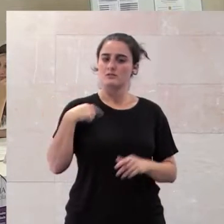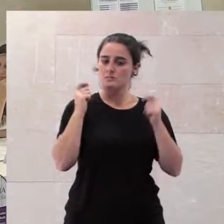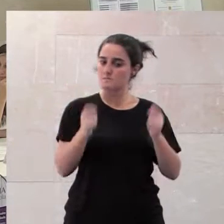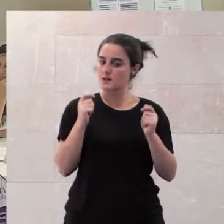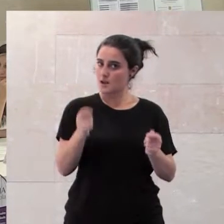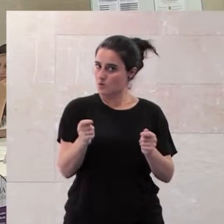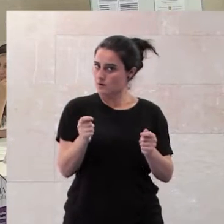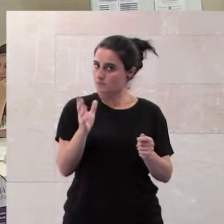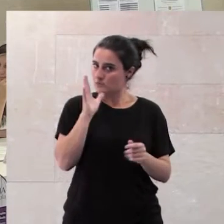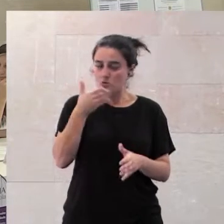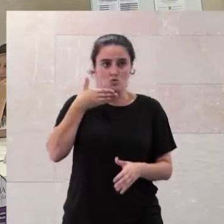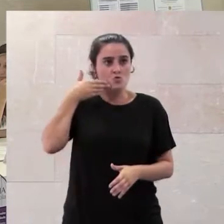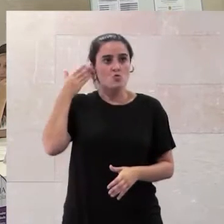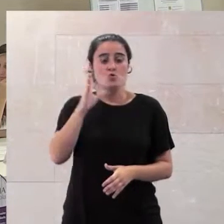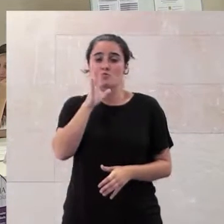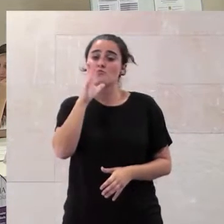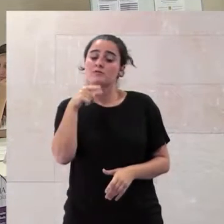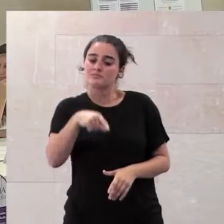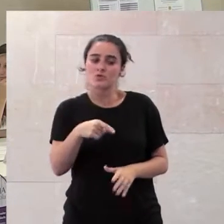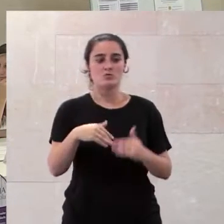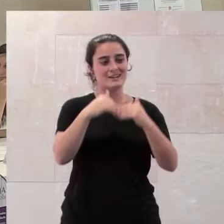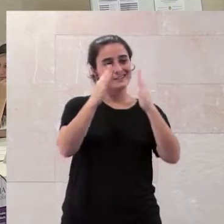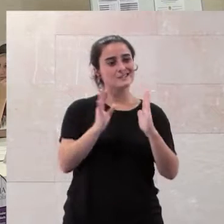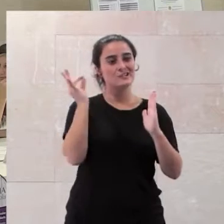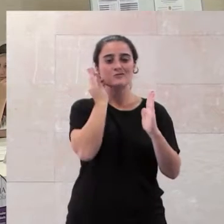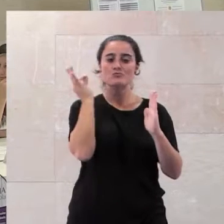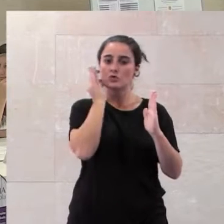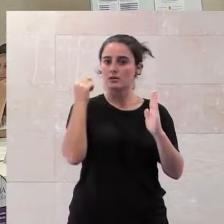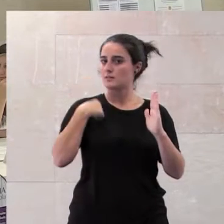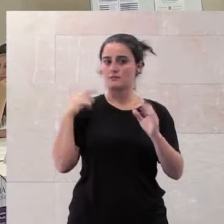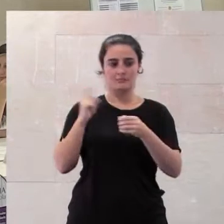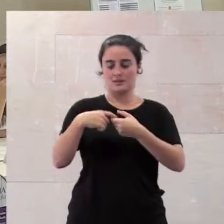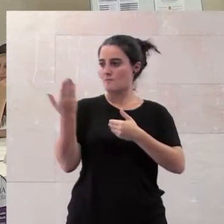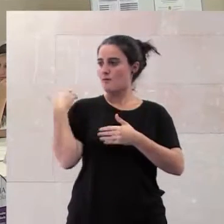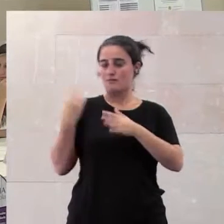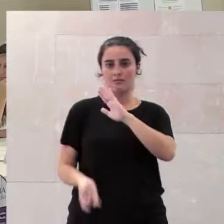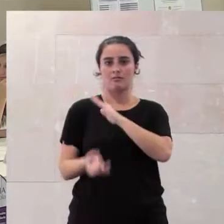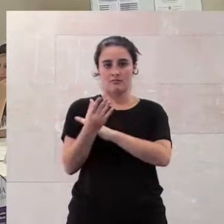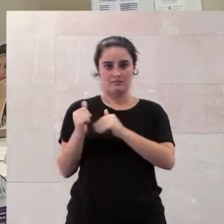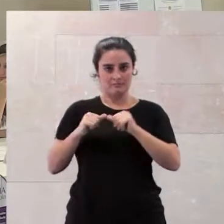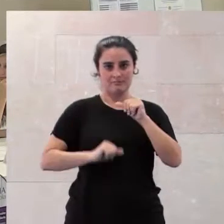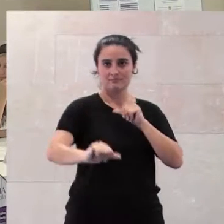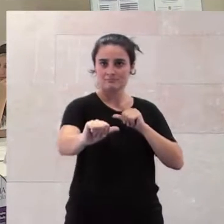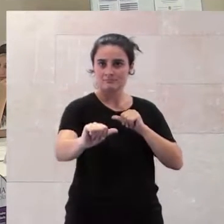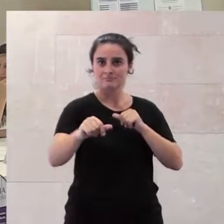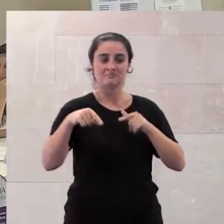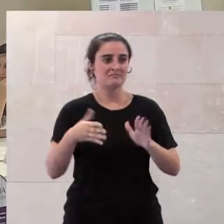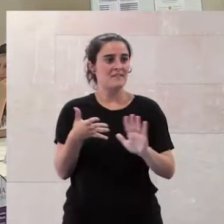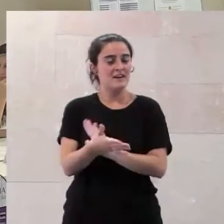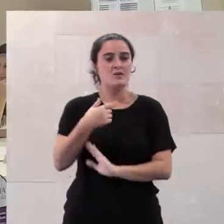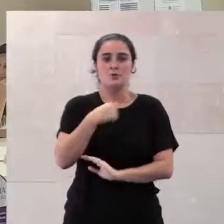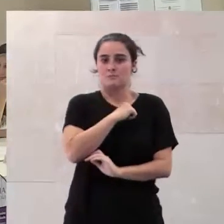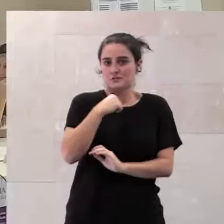lujo porque también tenemos ahí la Casa de las Mujeres, Marienea, y yo estoy en ella desde que se abrió, lo cual me permite también a nivel personal y colectivo